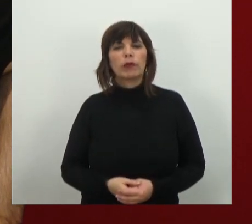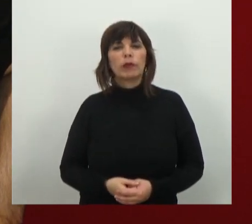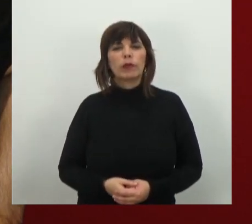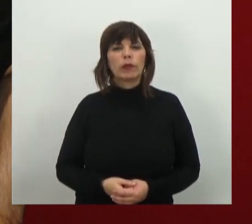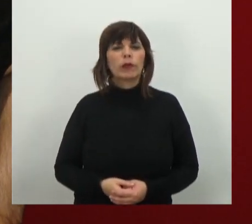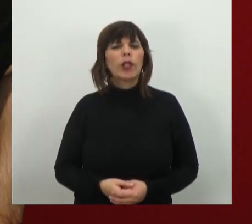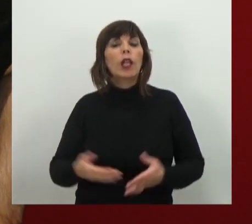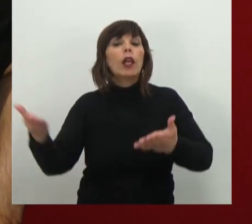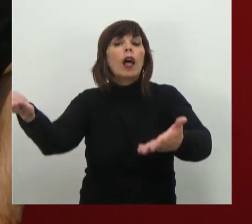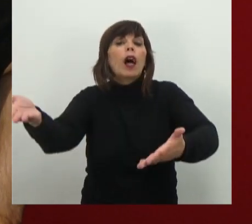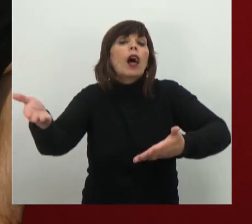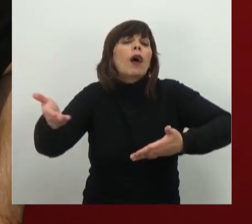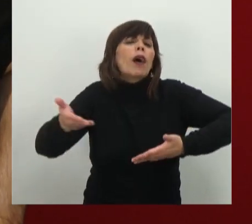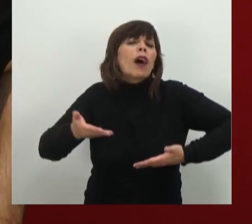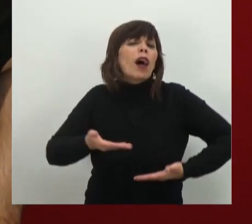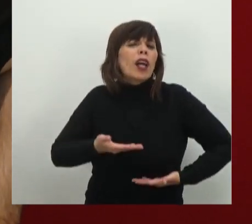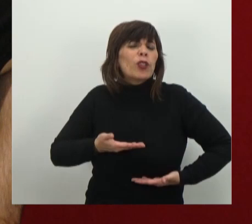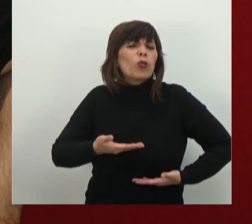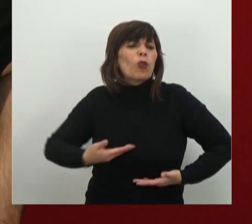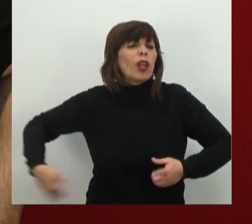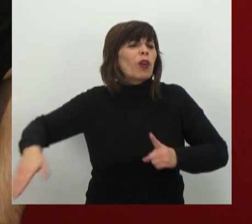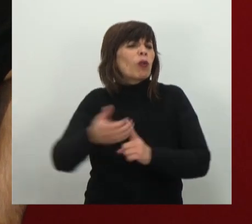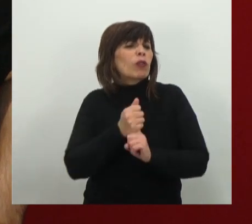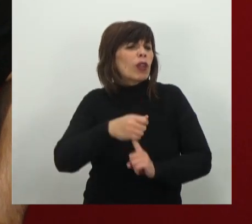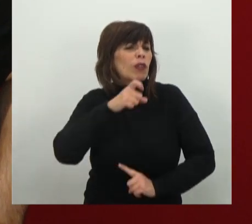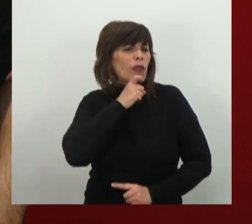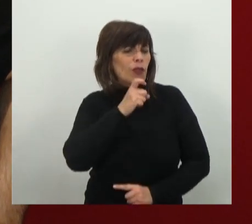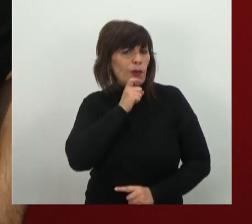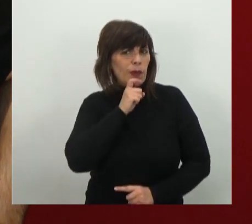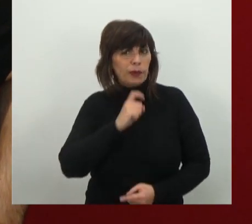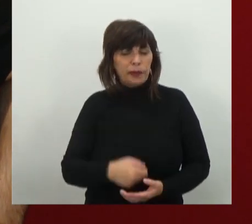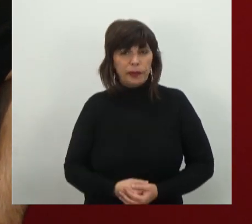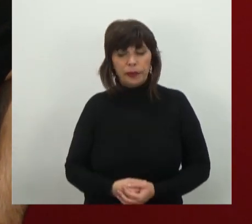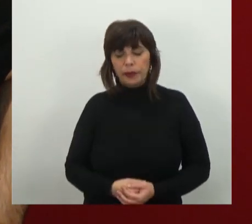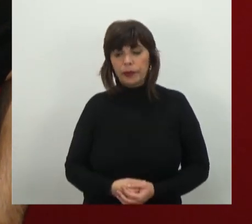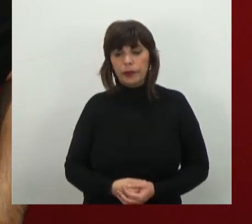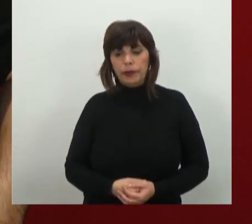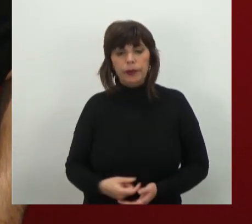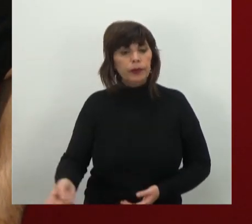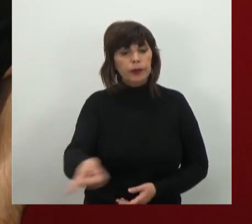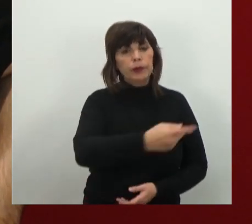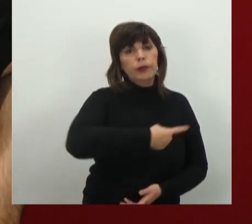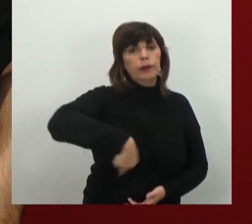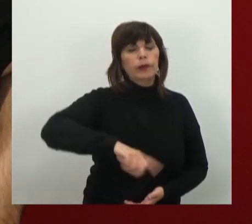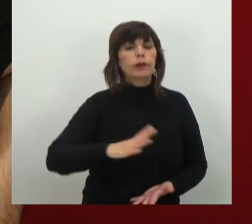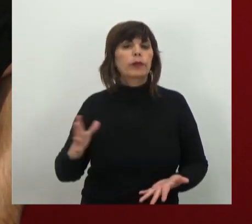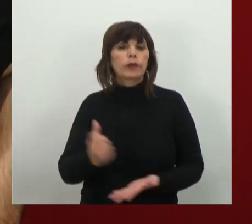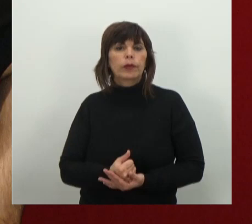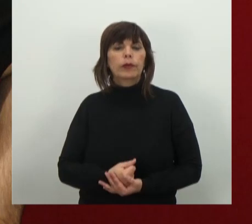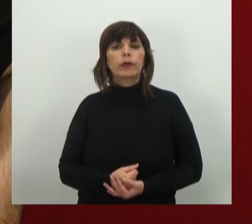encontrar ayuda? Y sabes, querido oyente, mire, a todos nosotros